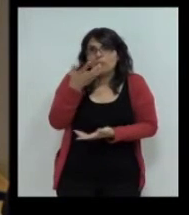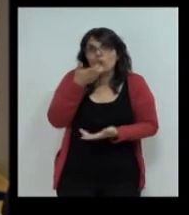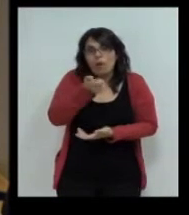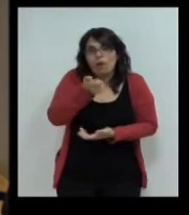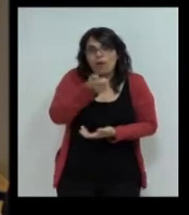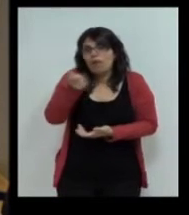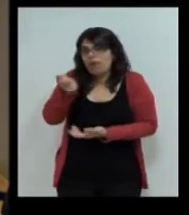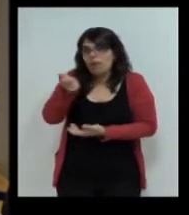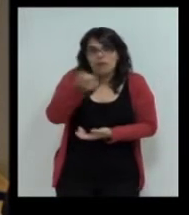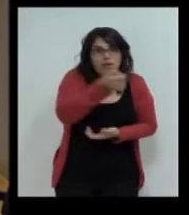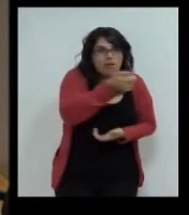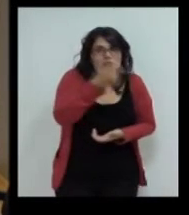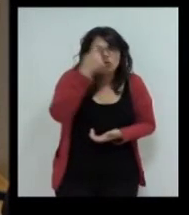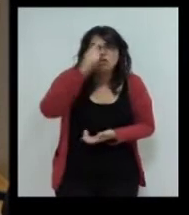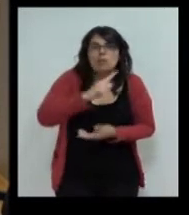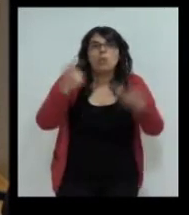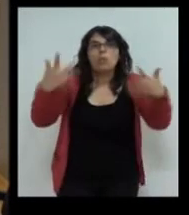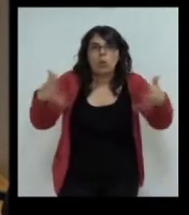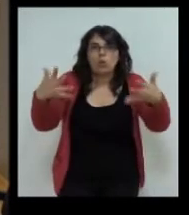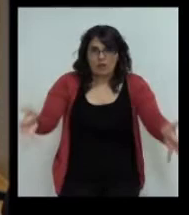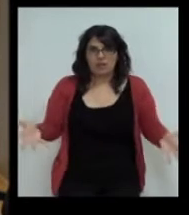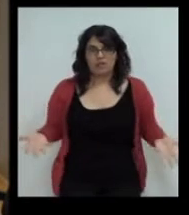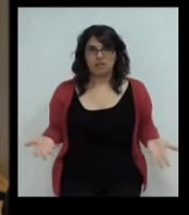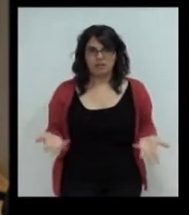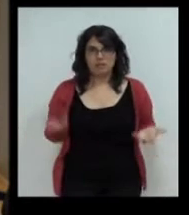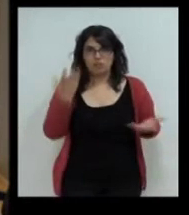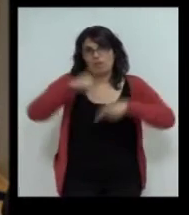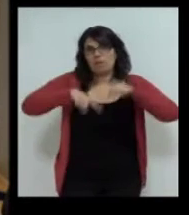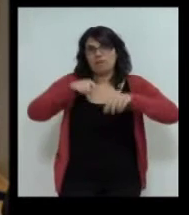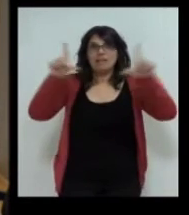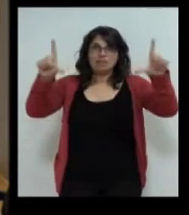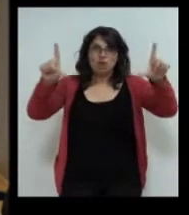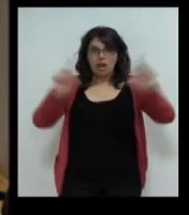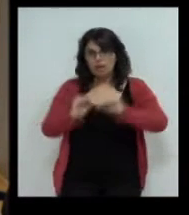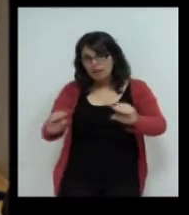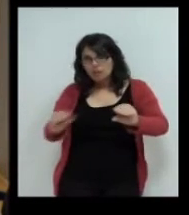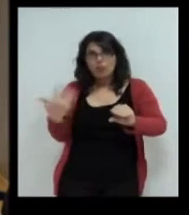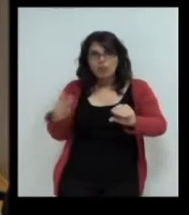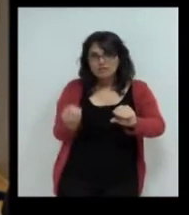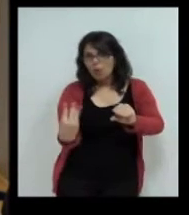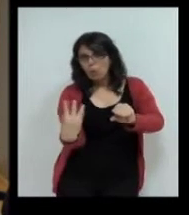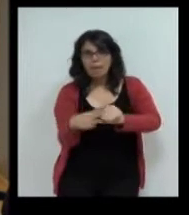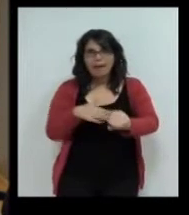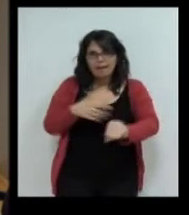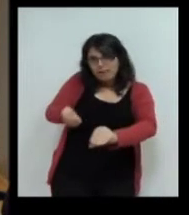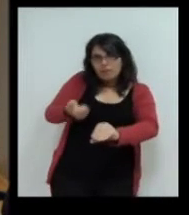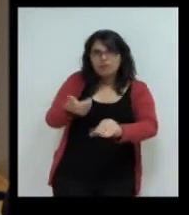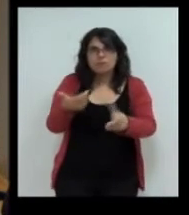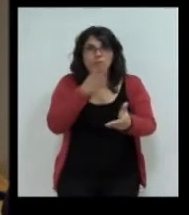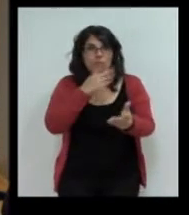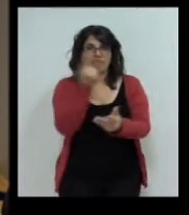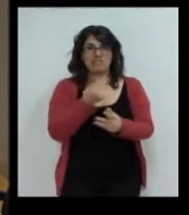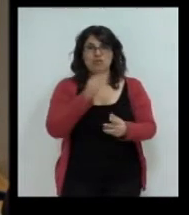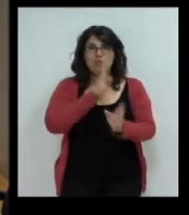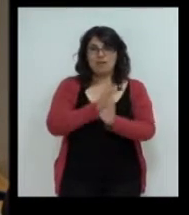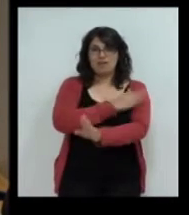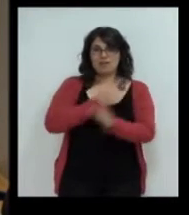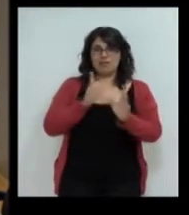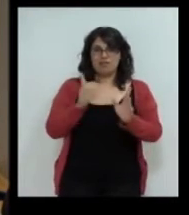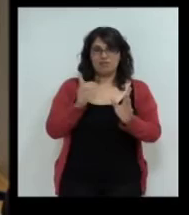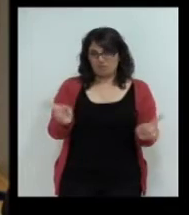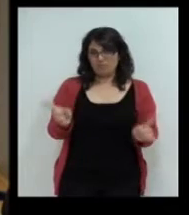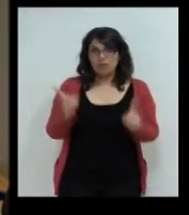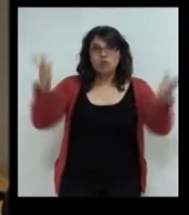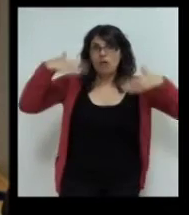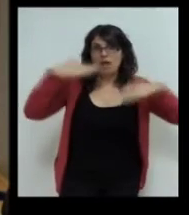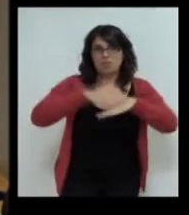del aparato, por ejemplo, del aparato receptor, porque no está pensado para personas ciegas, ¿no? Ahí es donde sí que yo